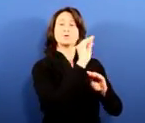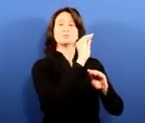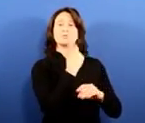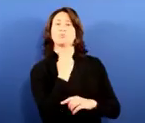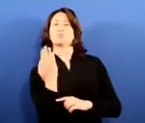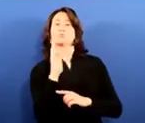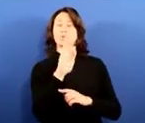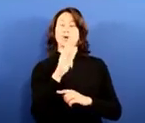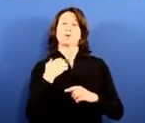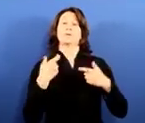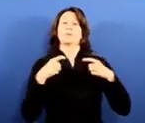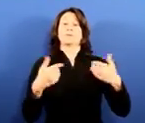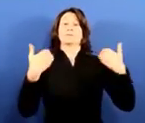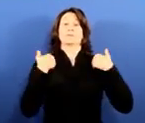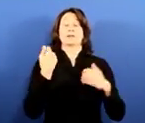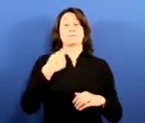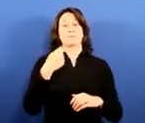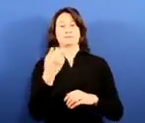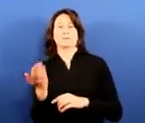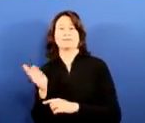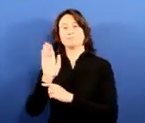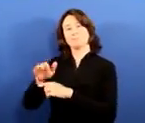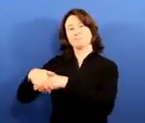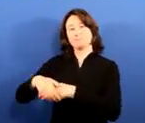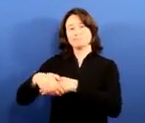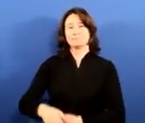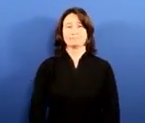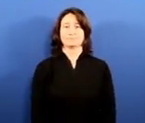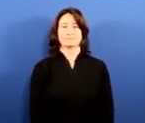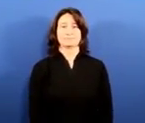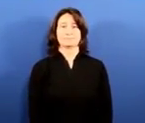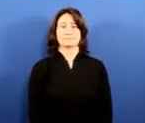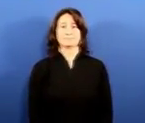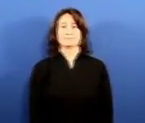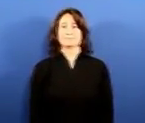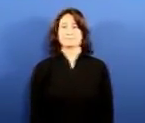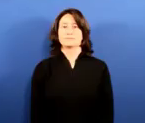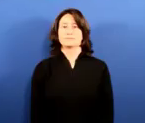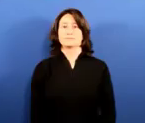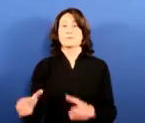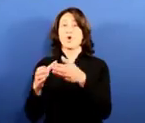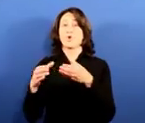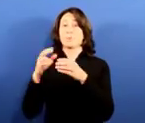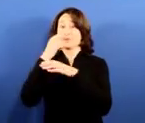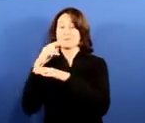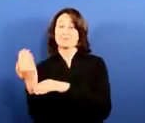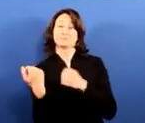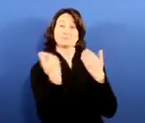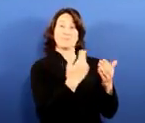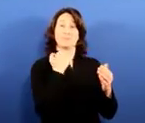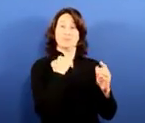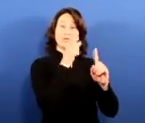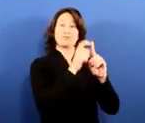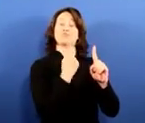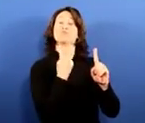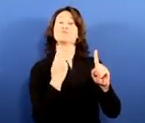niños han entregado al diputado de Presidencia una bandera de la República Árabe Saharaui Democrática elaborada a mano. En cambio, Juan María